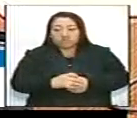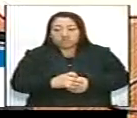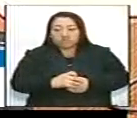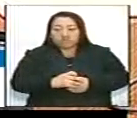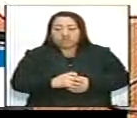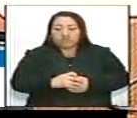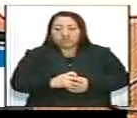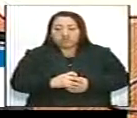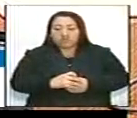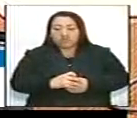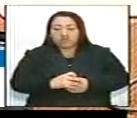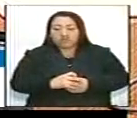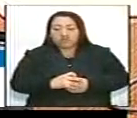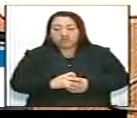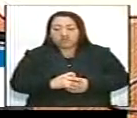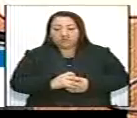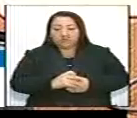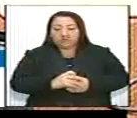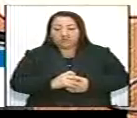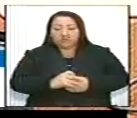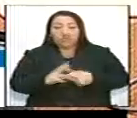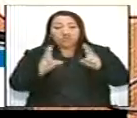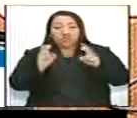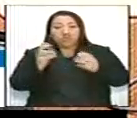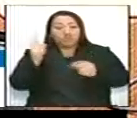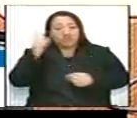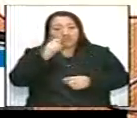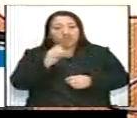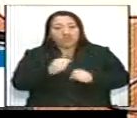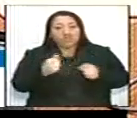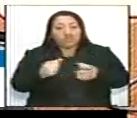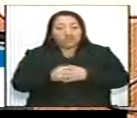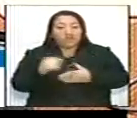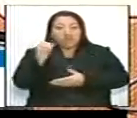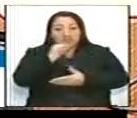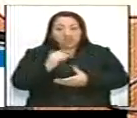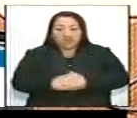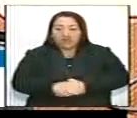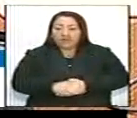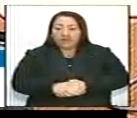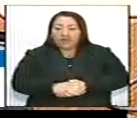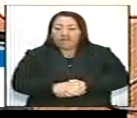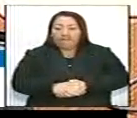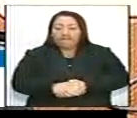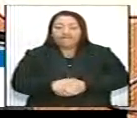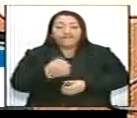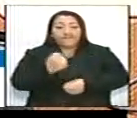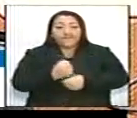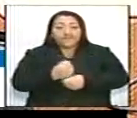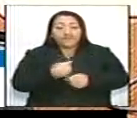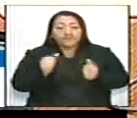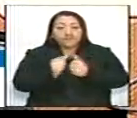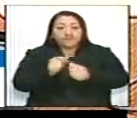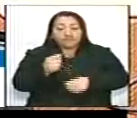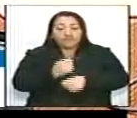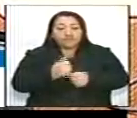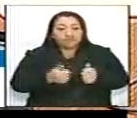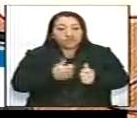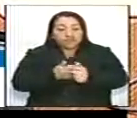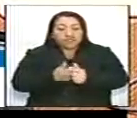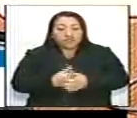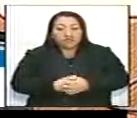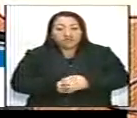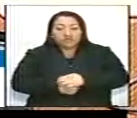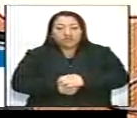tema bastante complejo. El sistema, el diseño operativo de la meta, el seguimiento, el